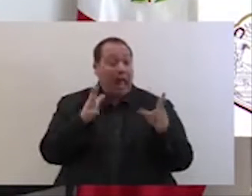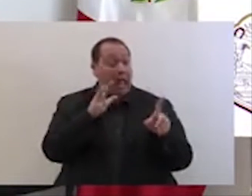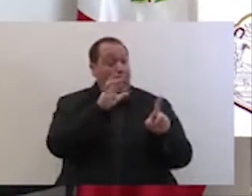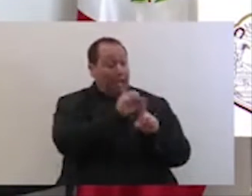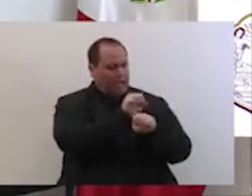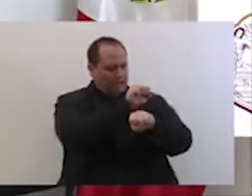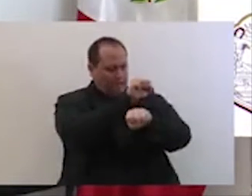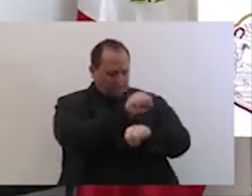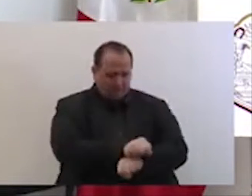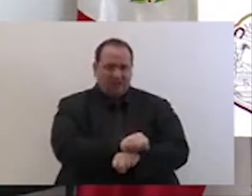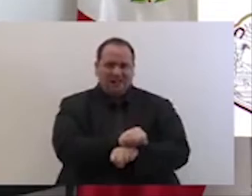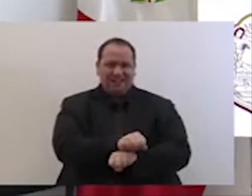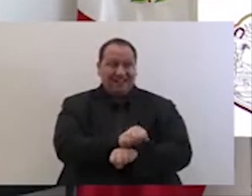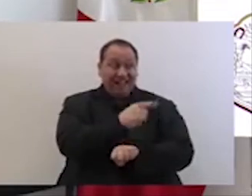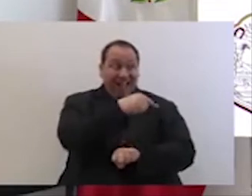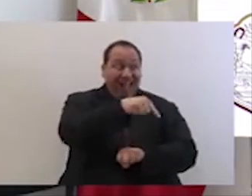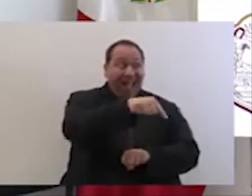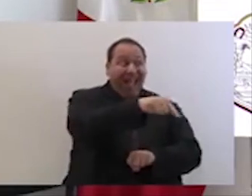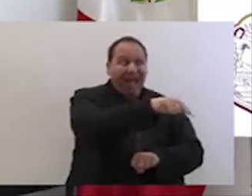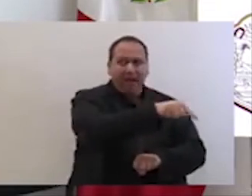seguramente es probable que sus colaboradores puedan delatarlo